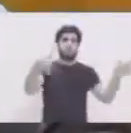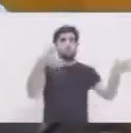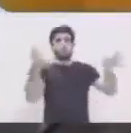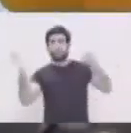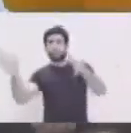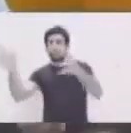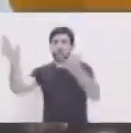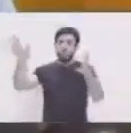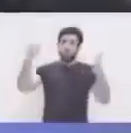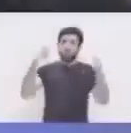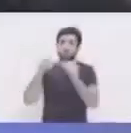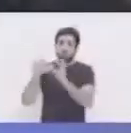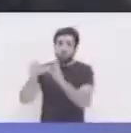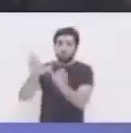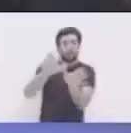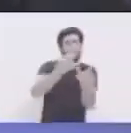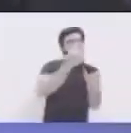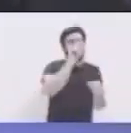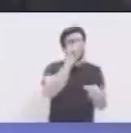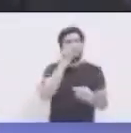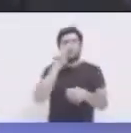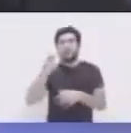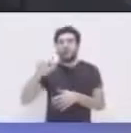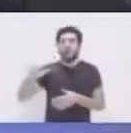Ah, ah, ah, ah, ah,